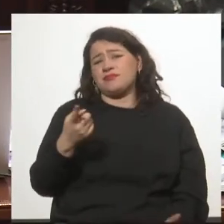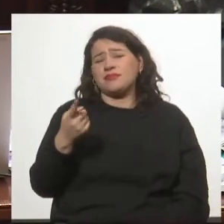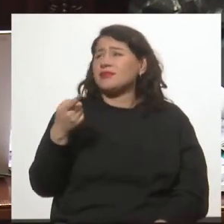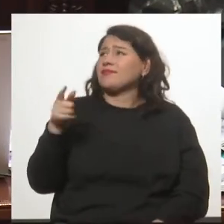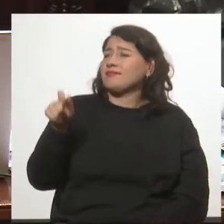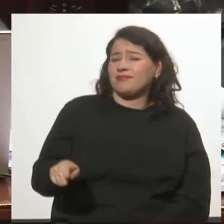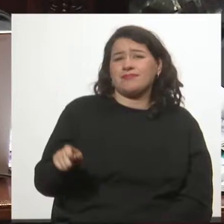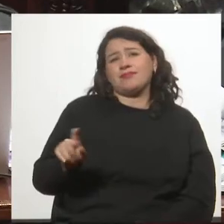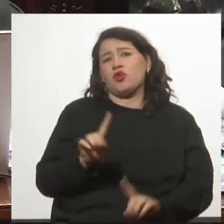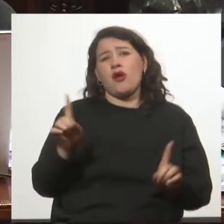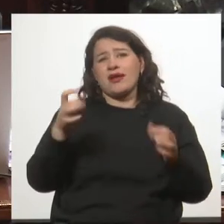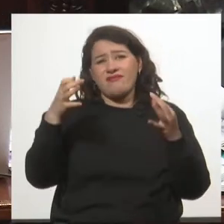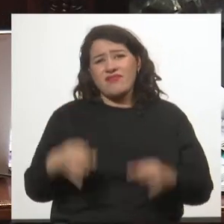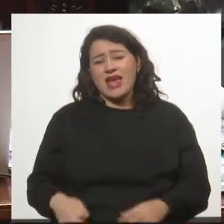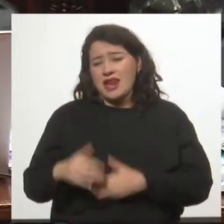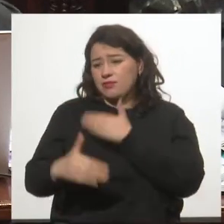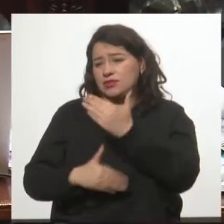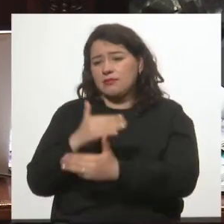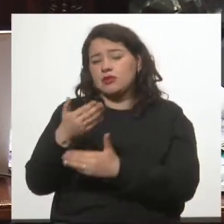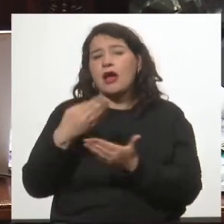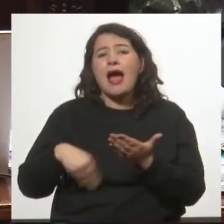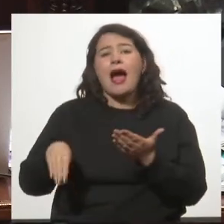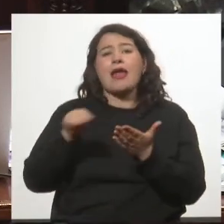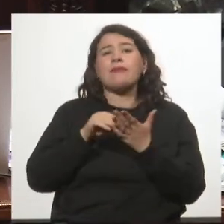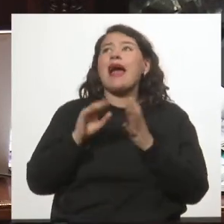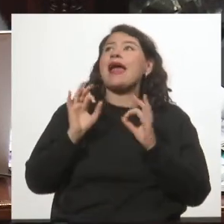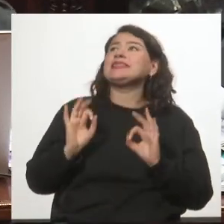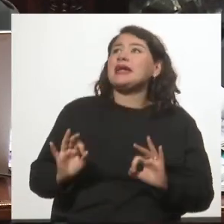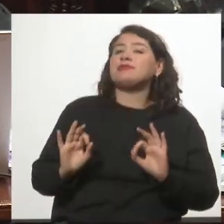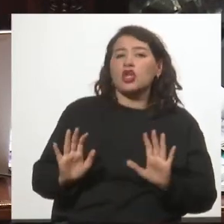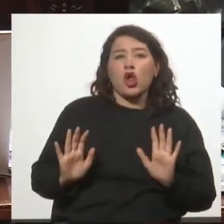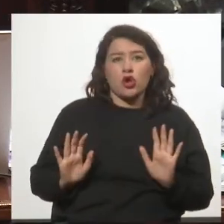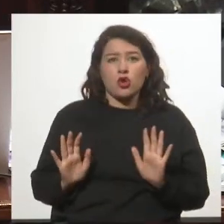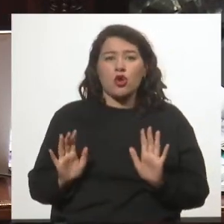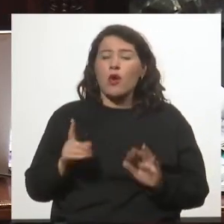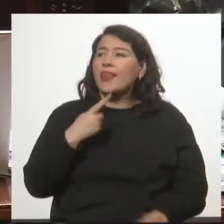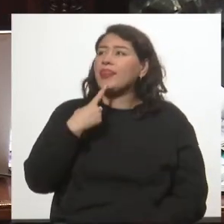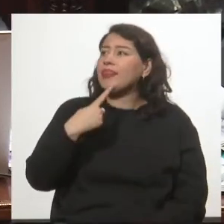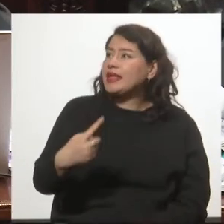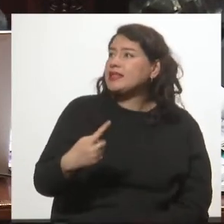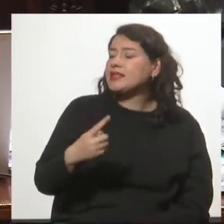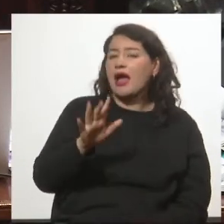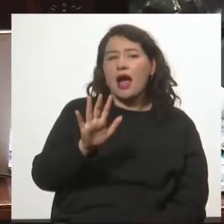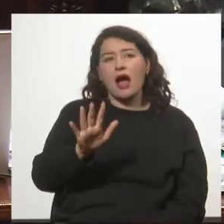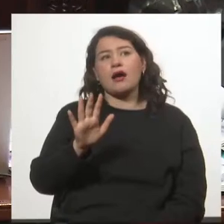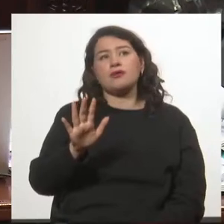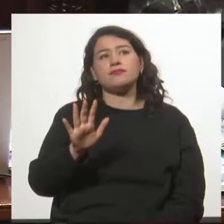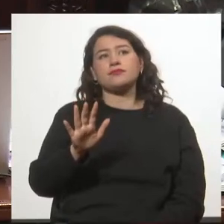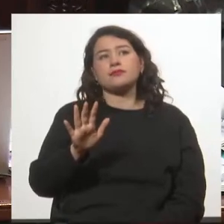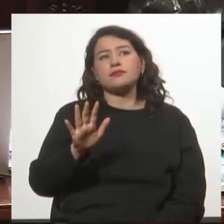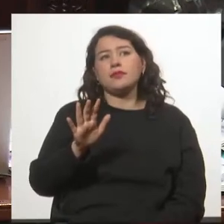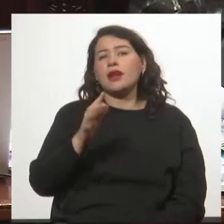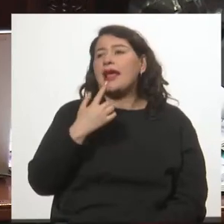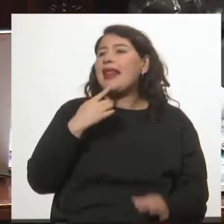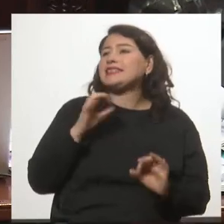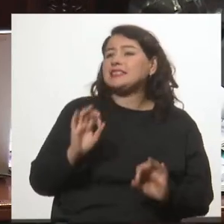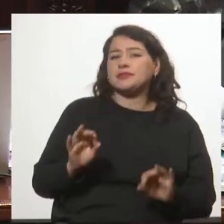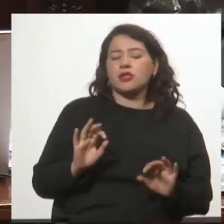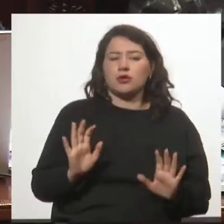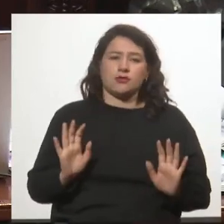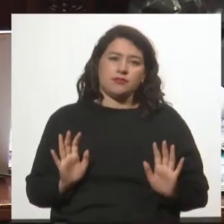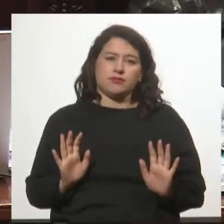relevante pero además el mecanismo de la excepción que como se dice en el tocaf y es el principio es la excepción